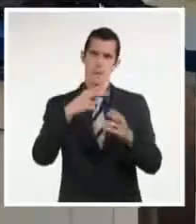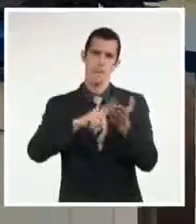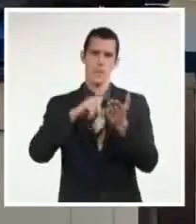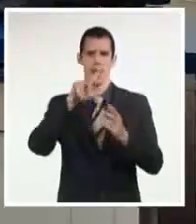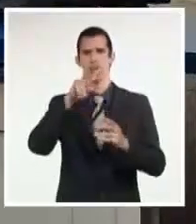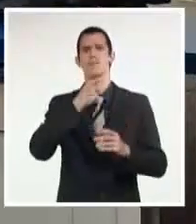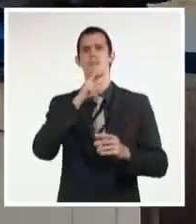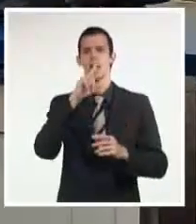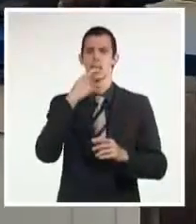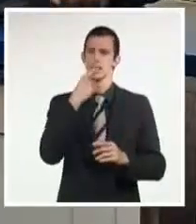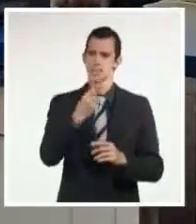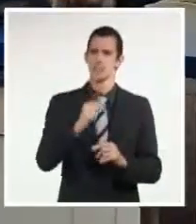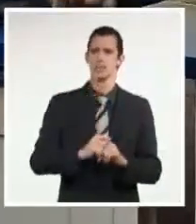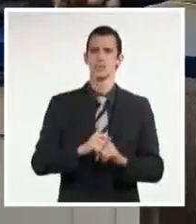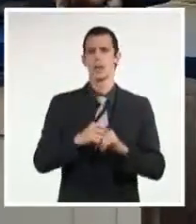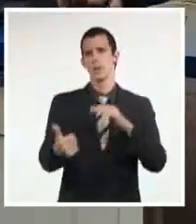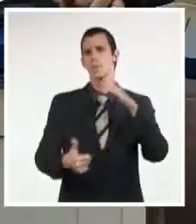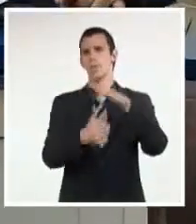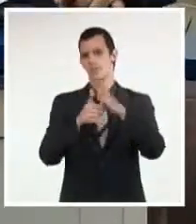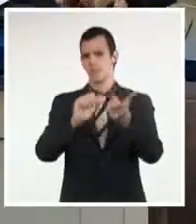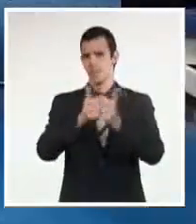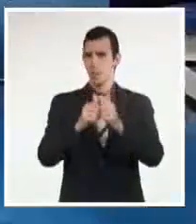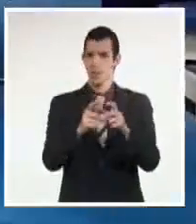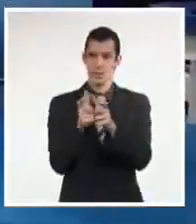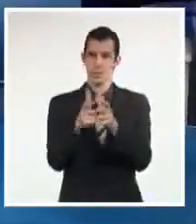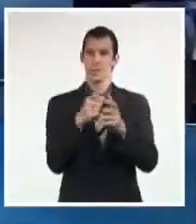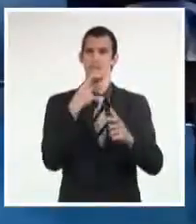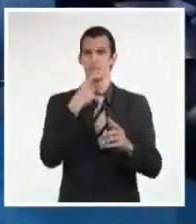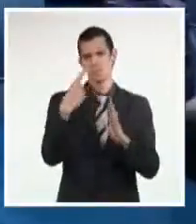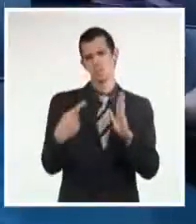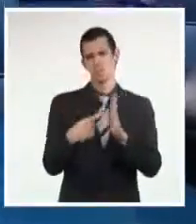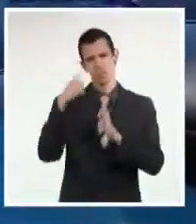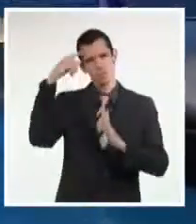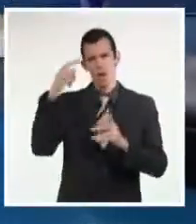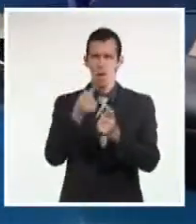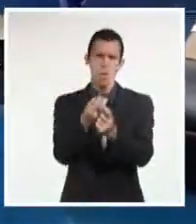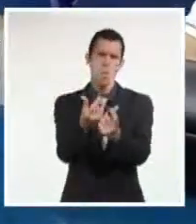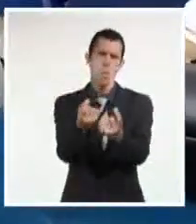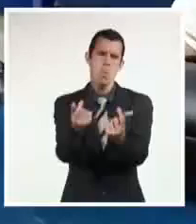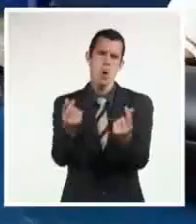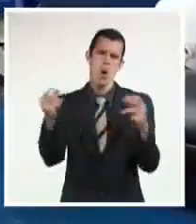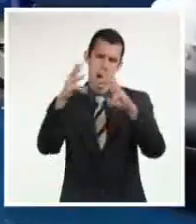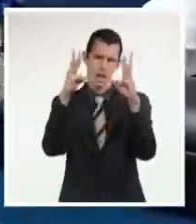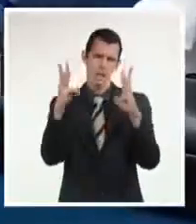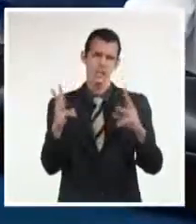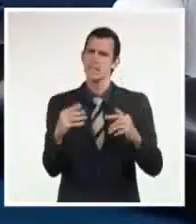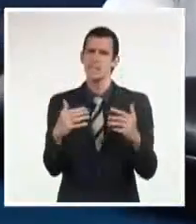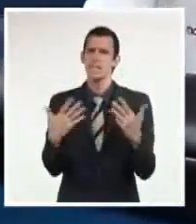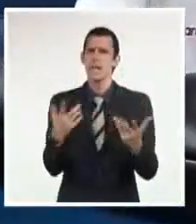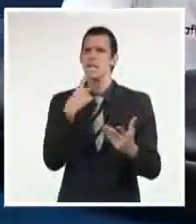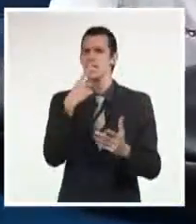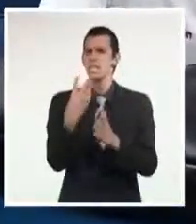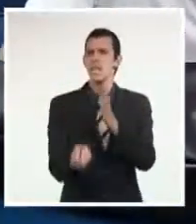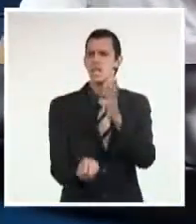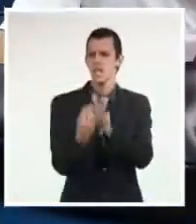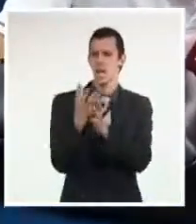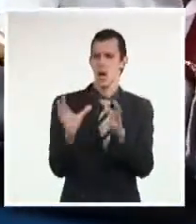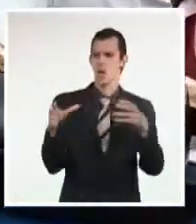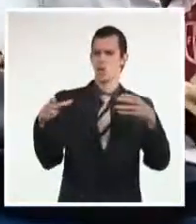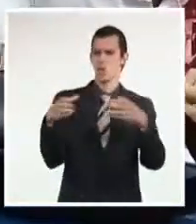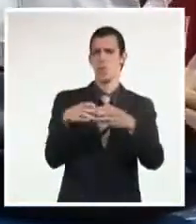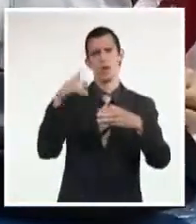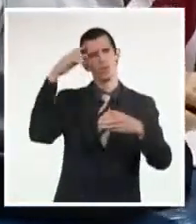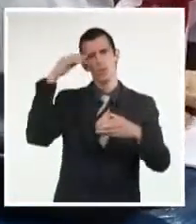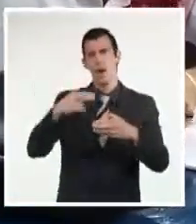reinaldo Pérez pardo denunció la campaña de desinformación de los medios alternativos sobre la conformación del equipo al clásico Mundial